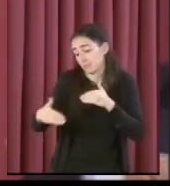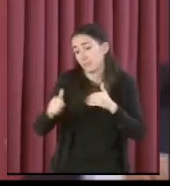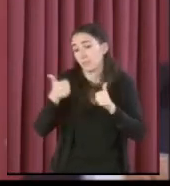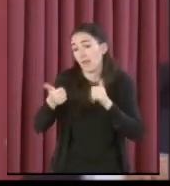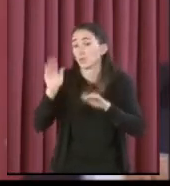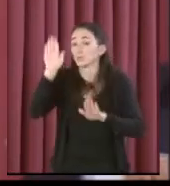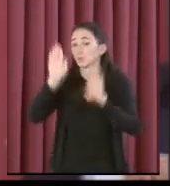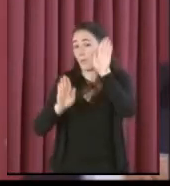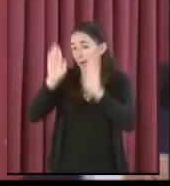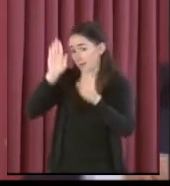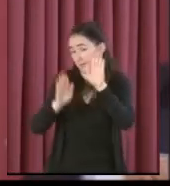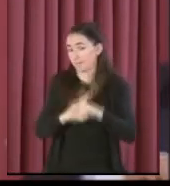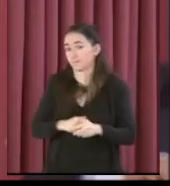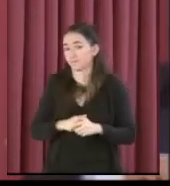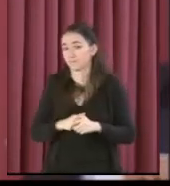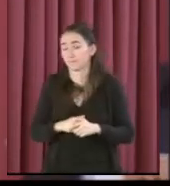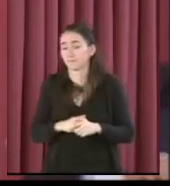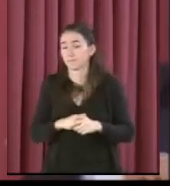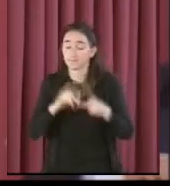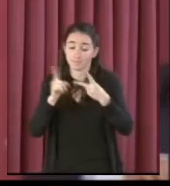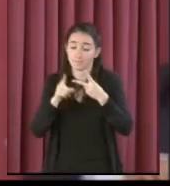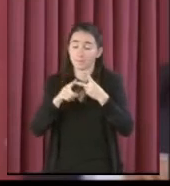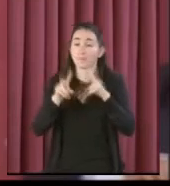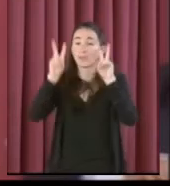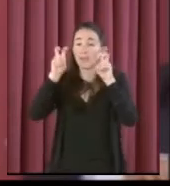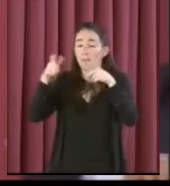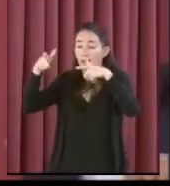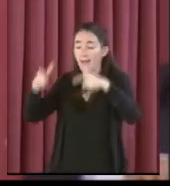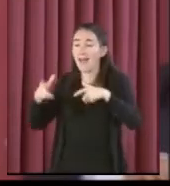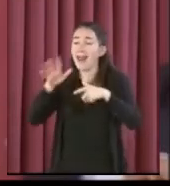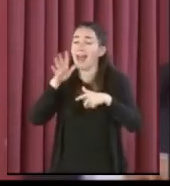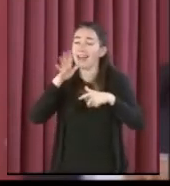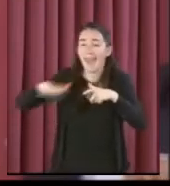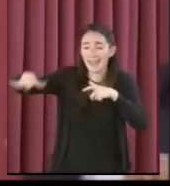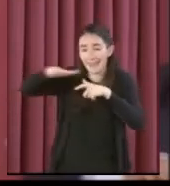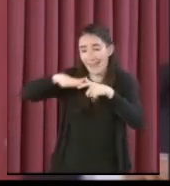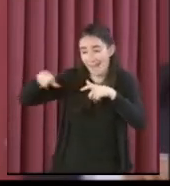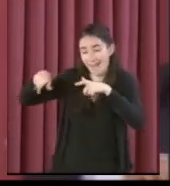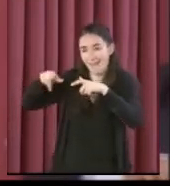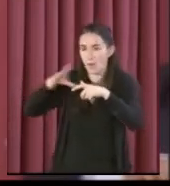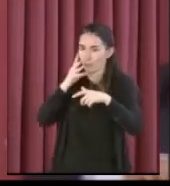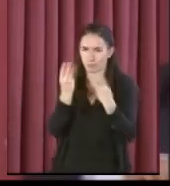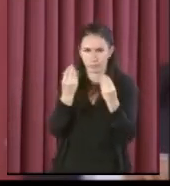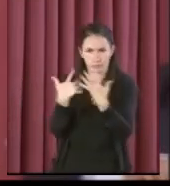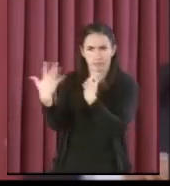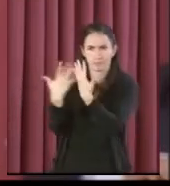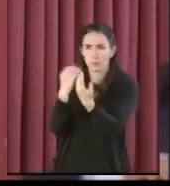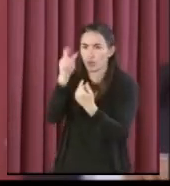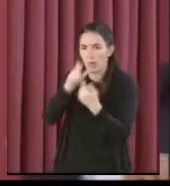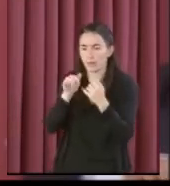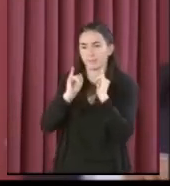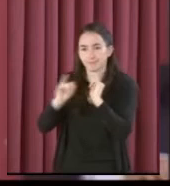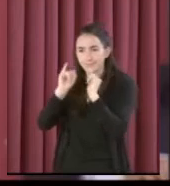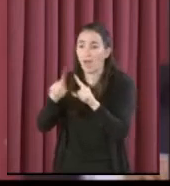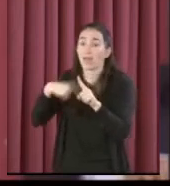mencionar. El segundo implica la intervención en uno de los recorridos más populares y más concurridos de Logroño, parte además del Camino